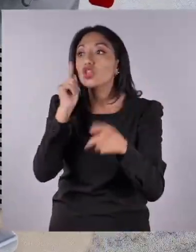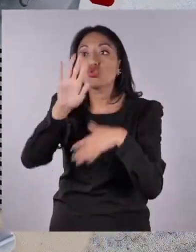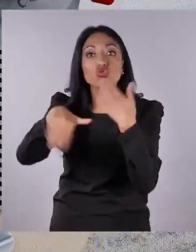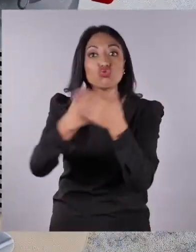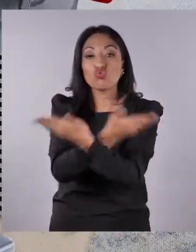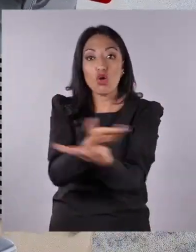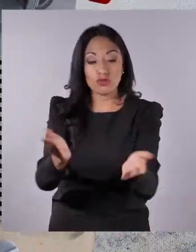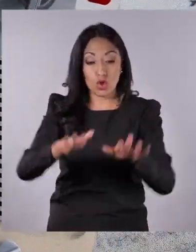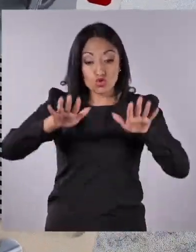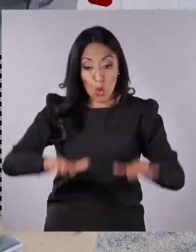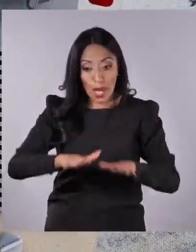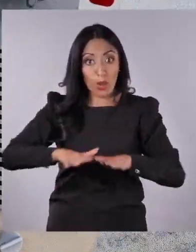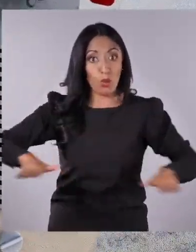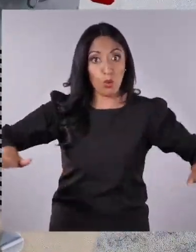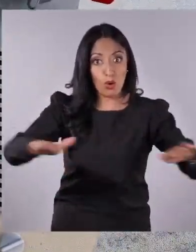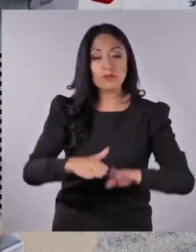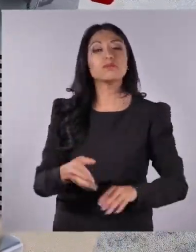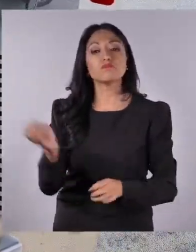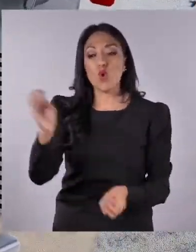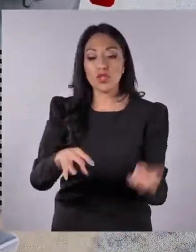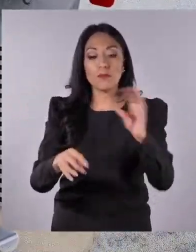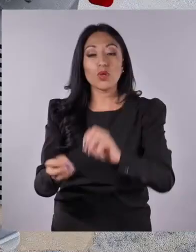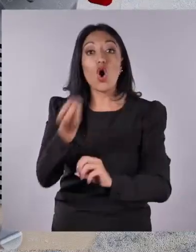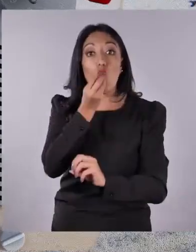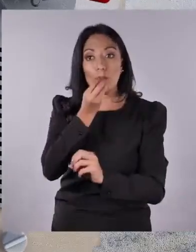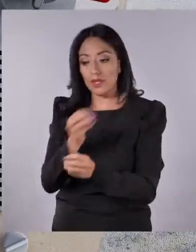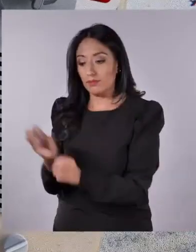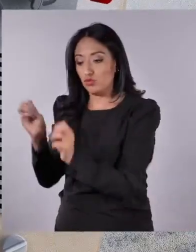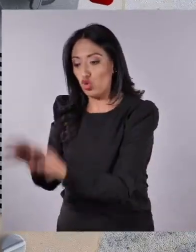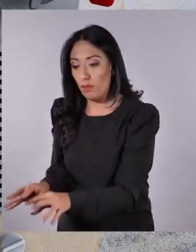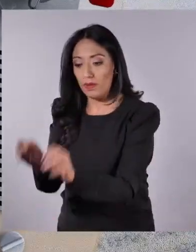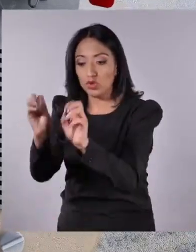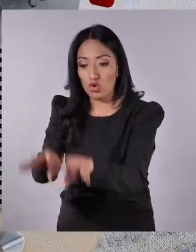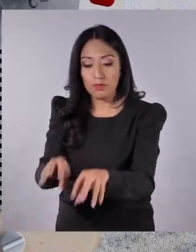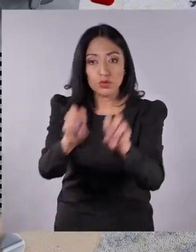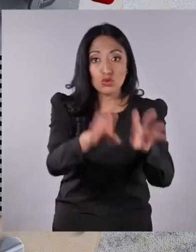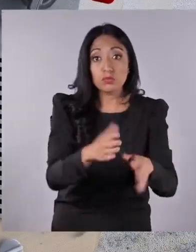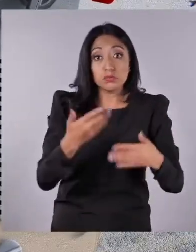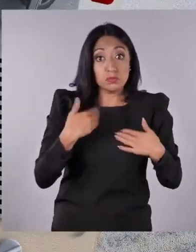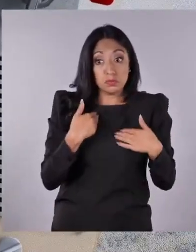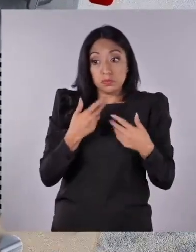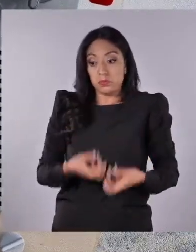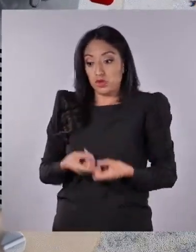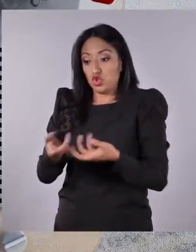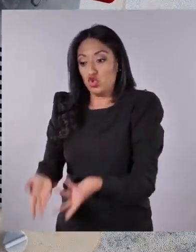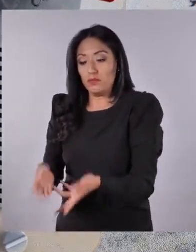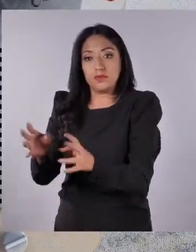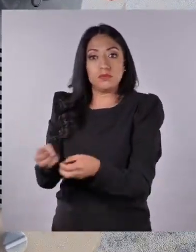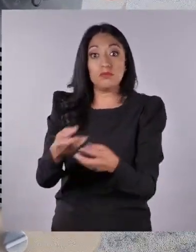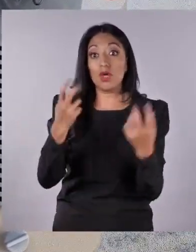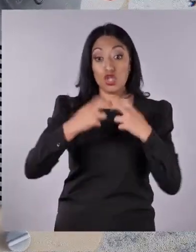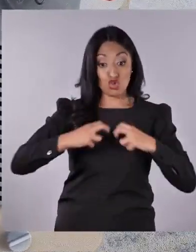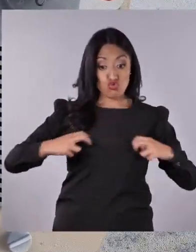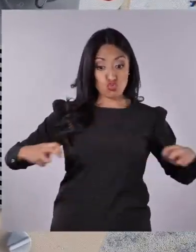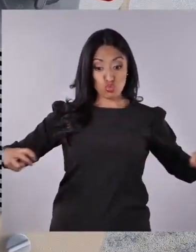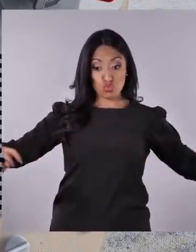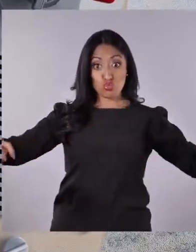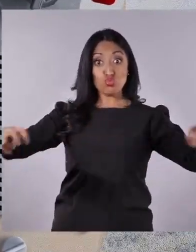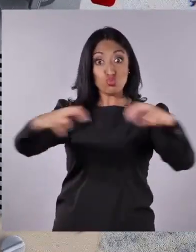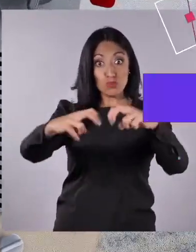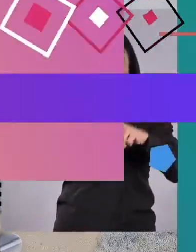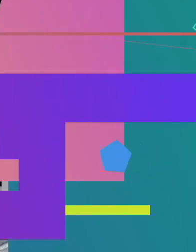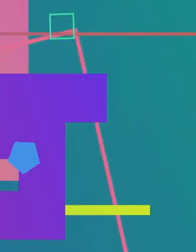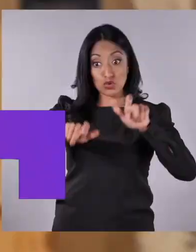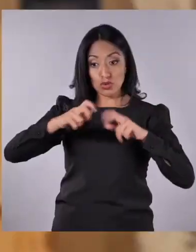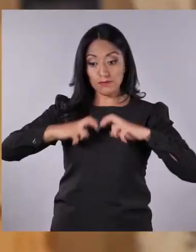todos o comida en el suelo, porque generalmente se coloca una o varias telas en el suelo en la que se ponen los alimentos y nos sentamos alrededor